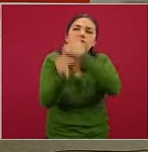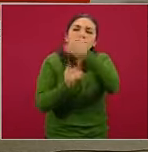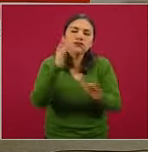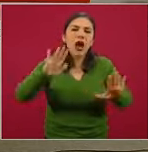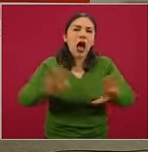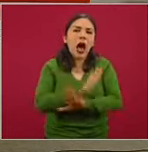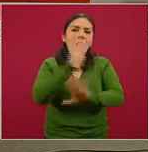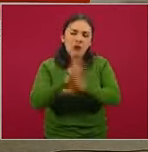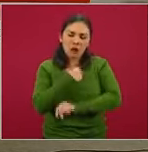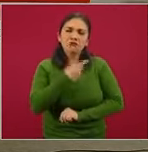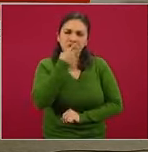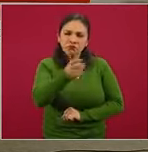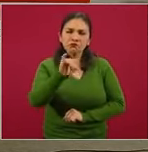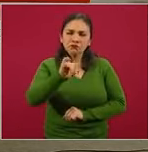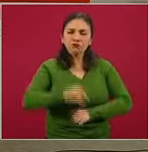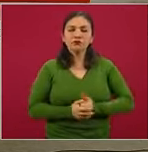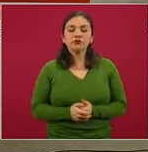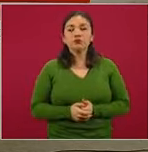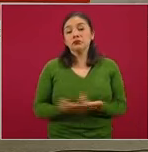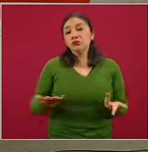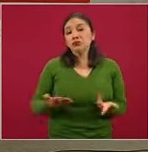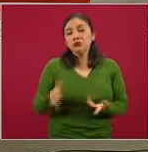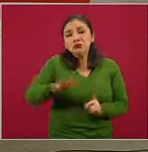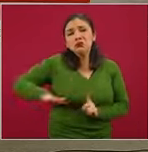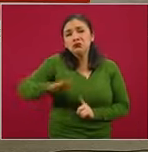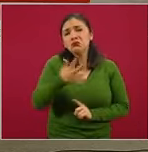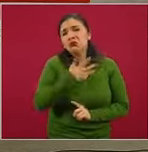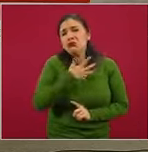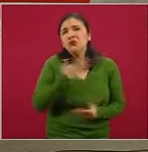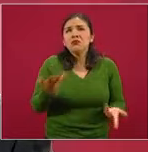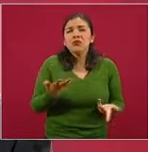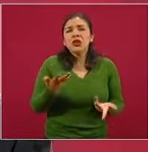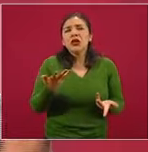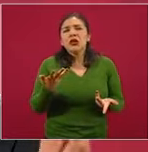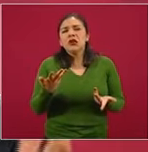el proceso. En términos generales, hay ciertas